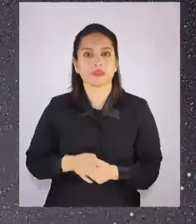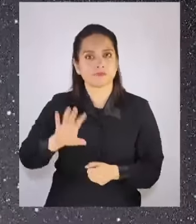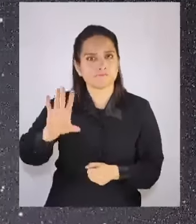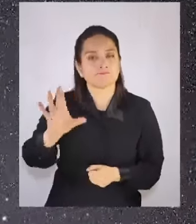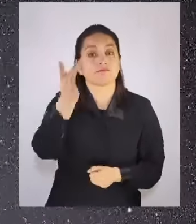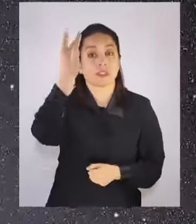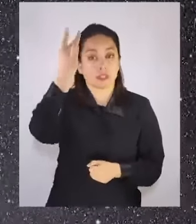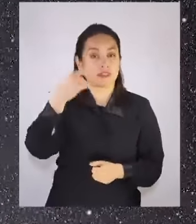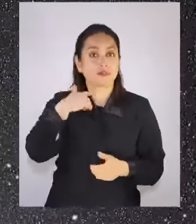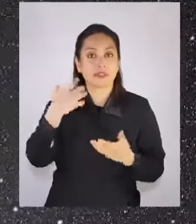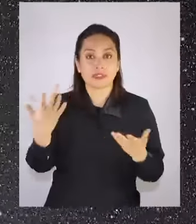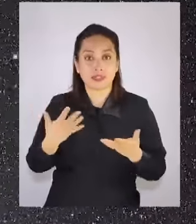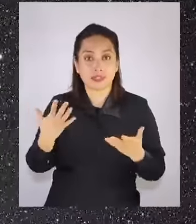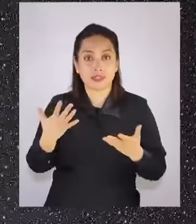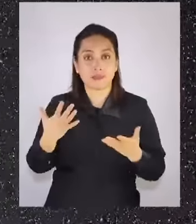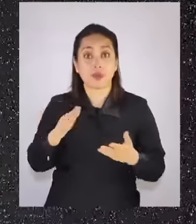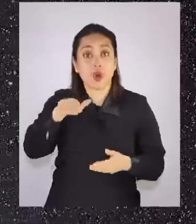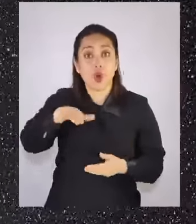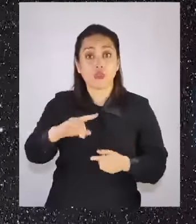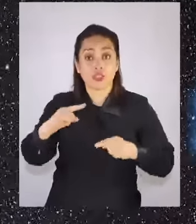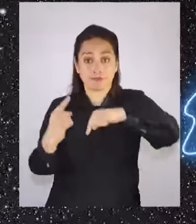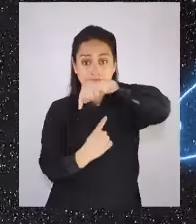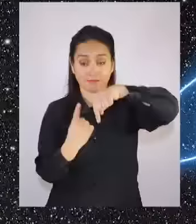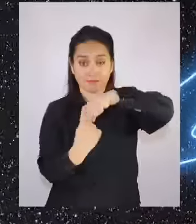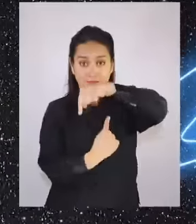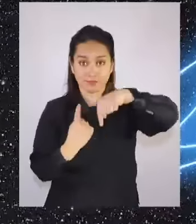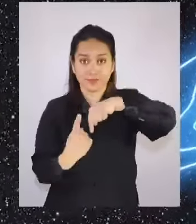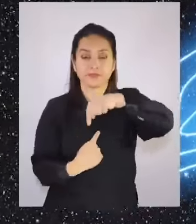descubrimiento de las ondas gravitacionales.